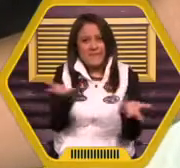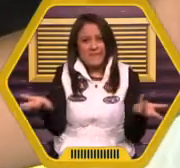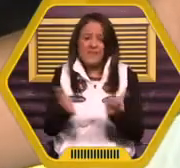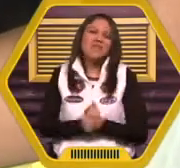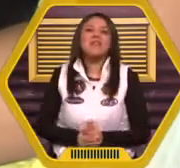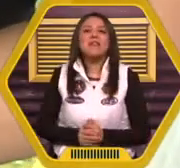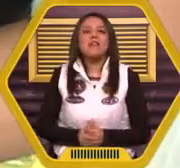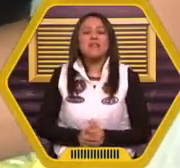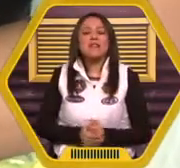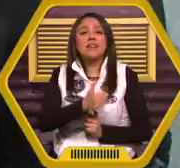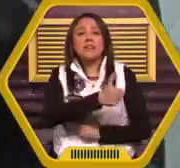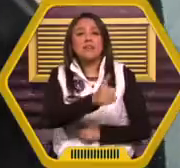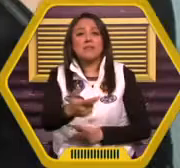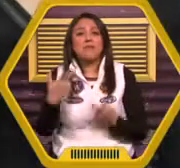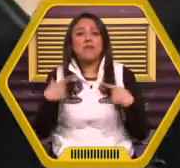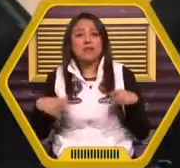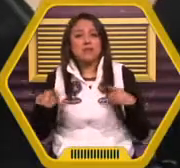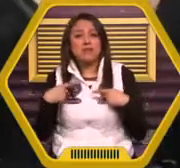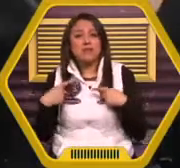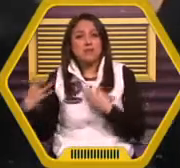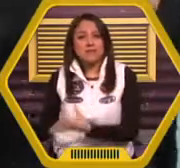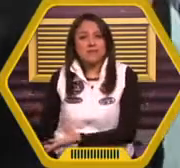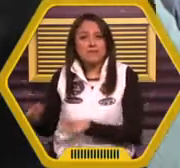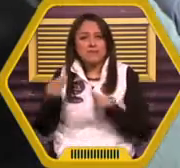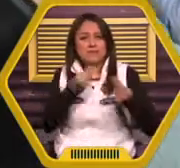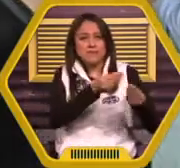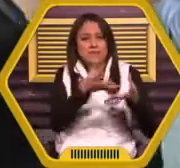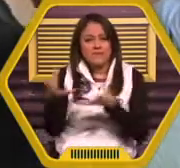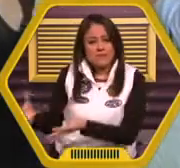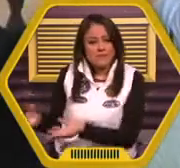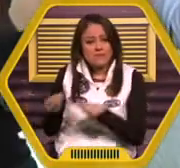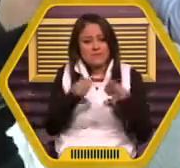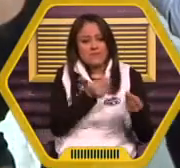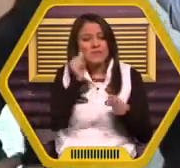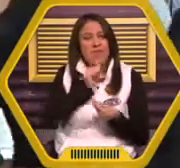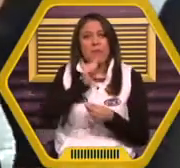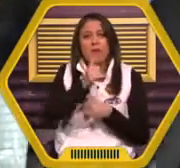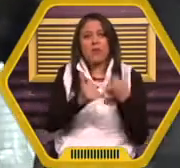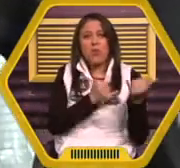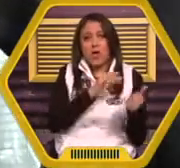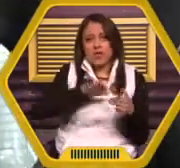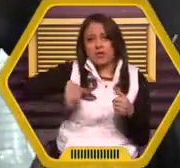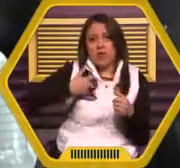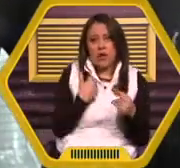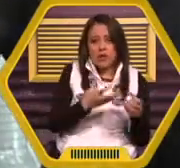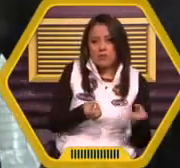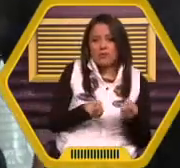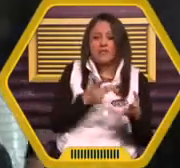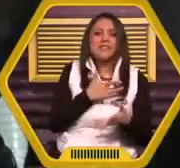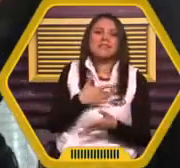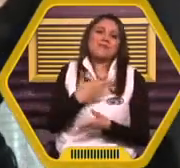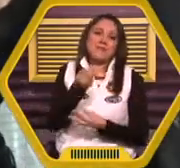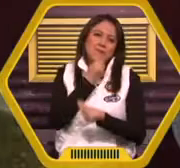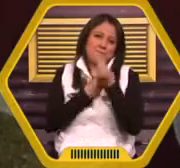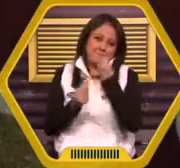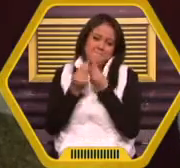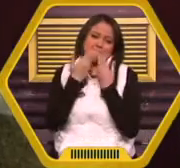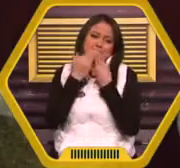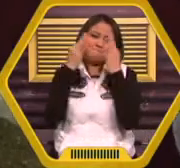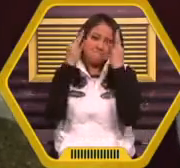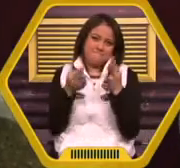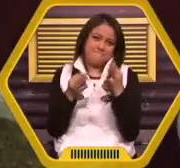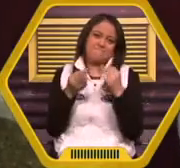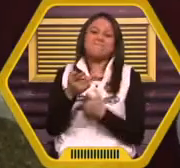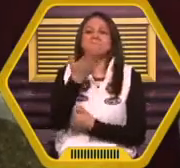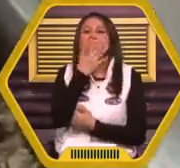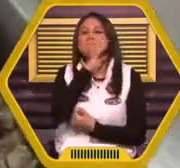Y que estas personas que están transportando y organizando todo el Juguetón se sientan bien nutridos y que más que con un rico pozole. Esta gran